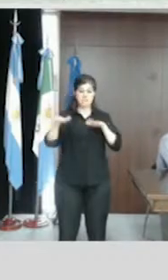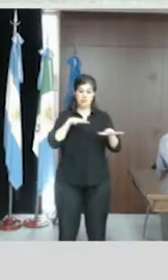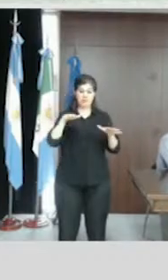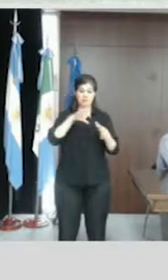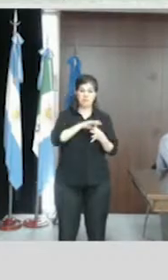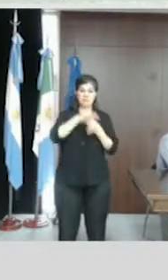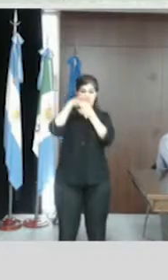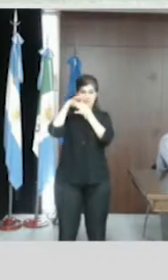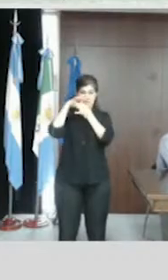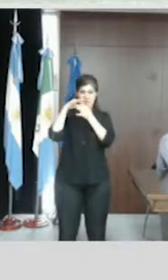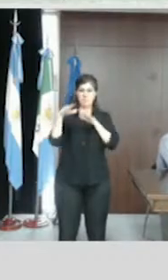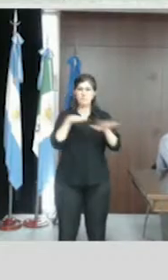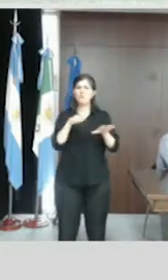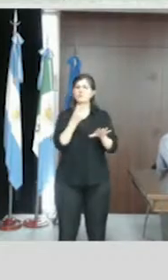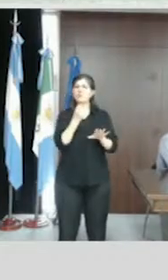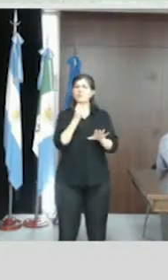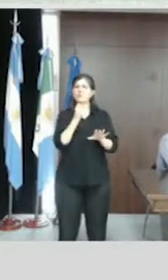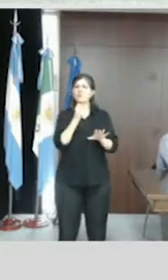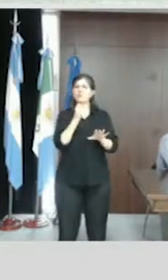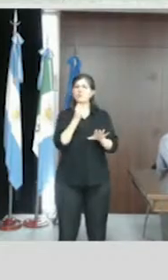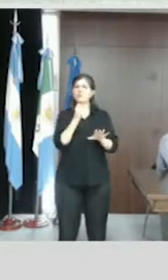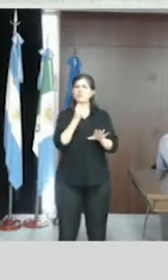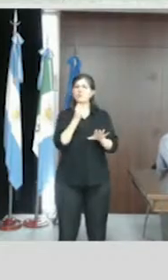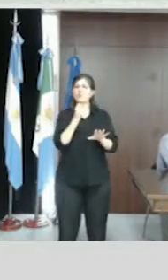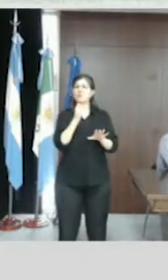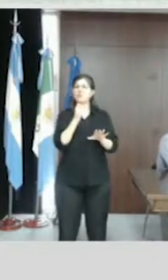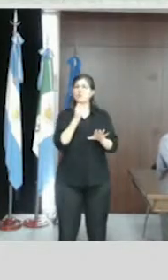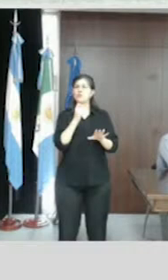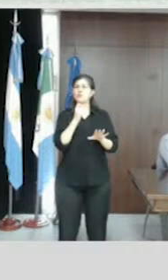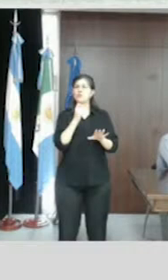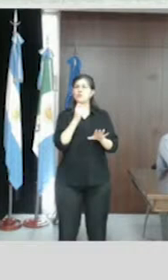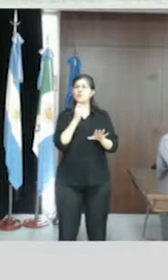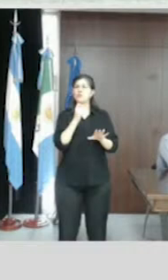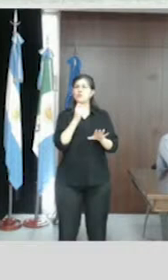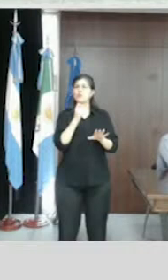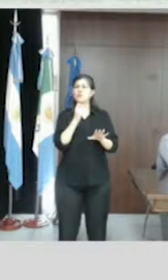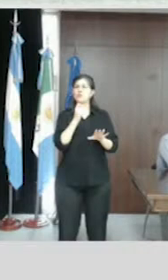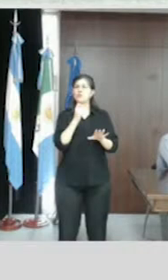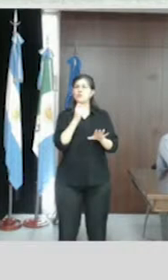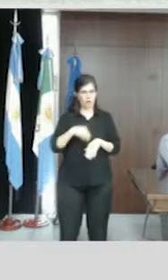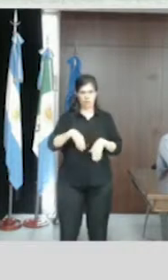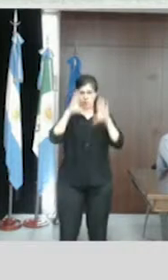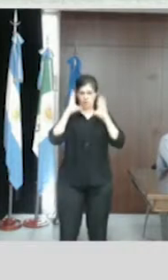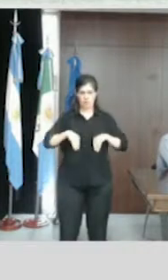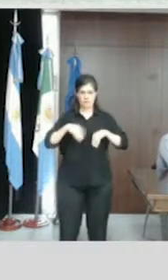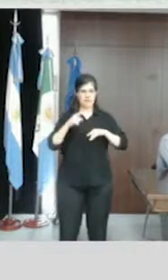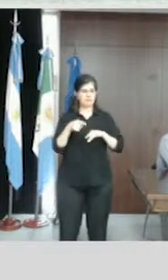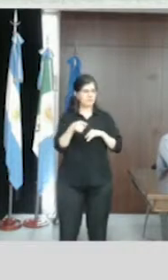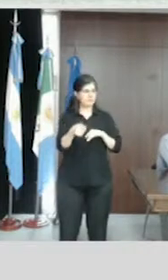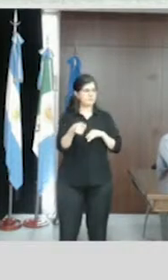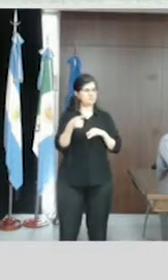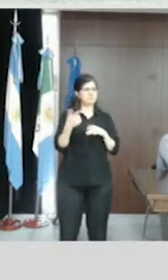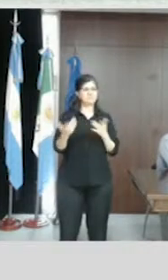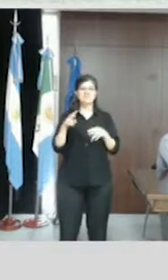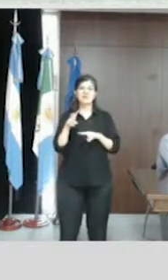movimiento? Todo, todo. Nadie es tan pobre que no tenga algo para mover. Salir de la